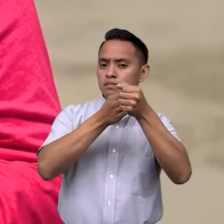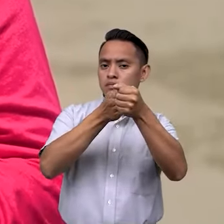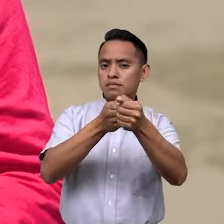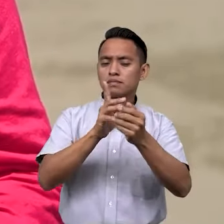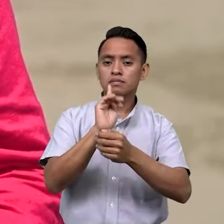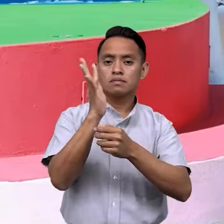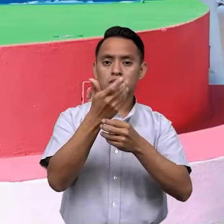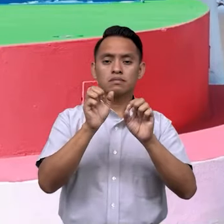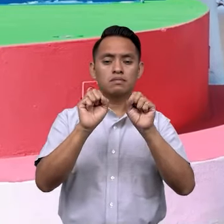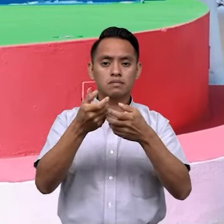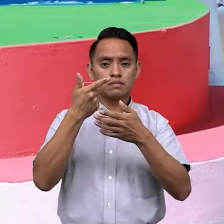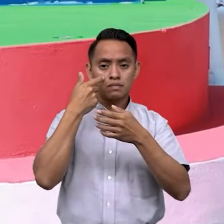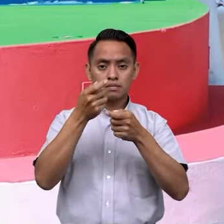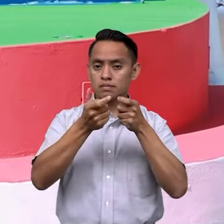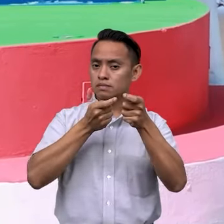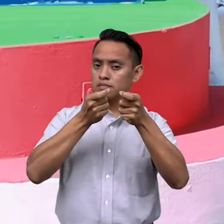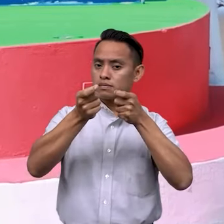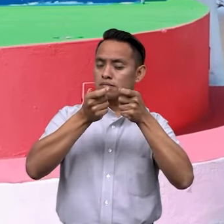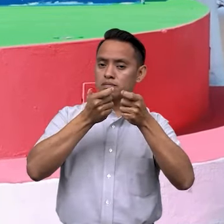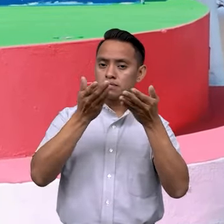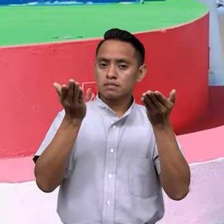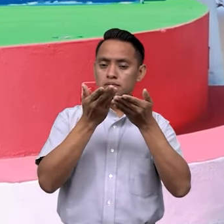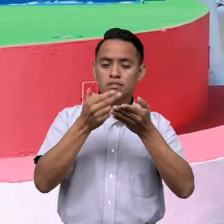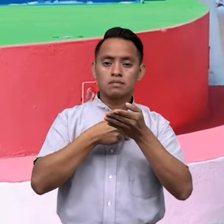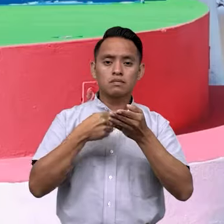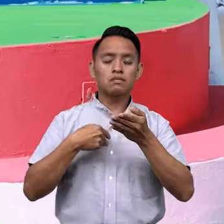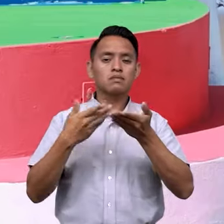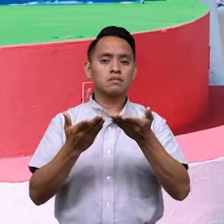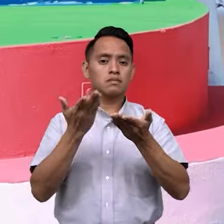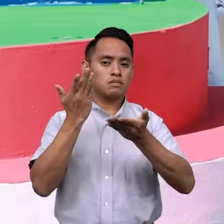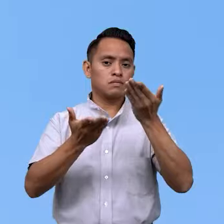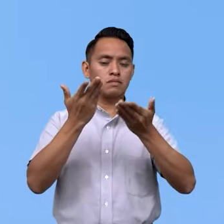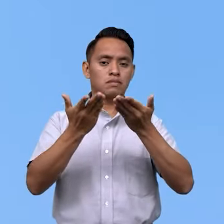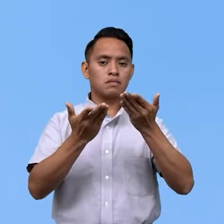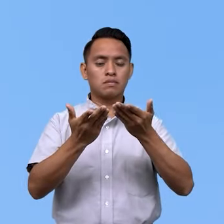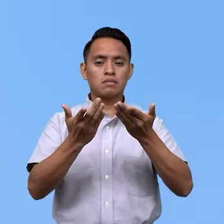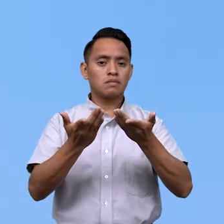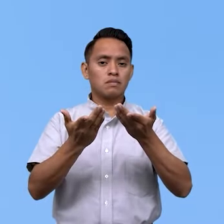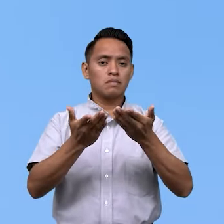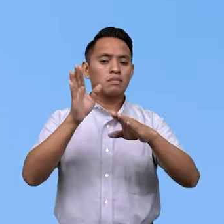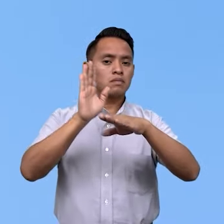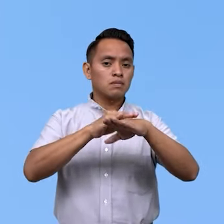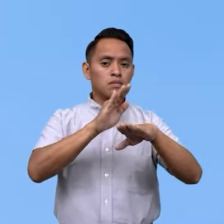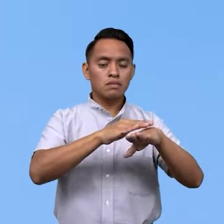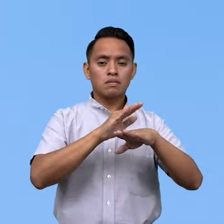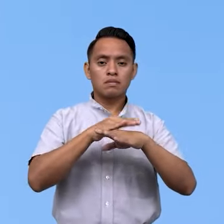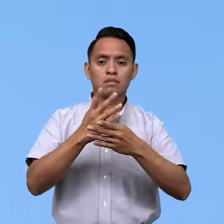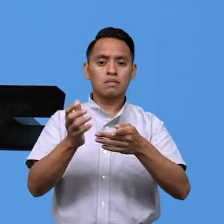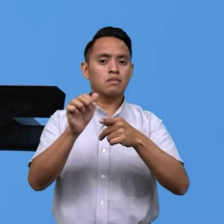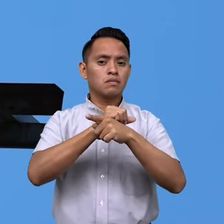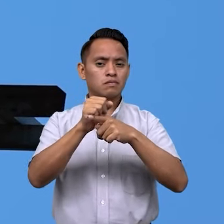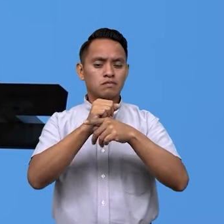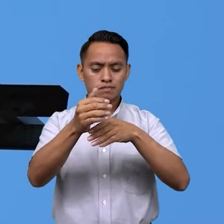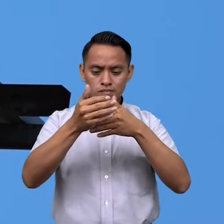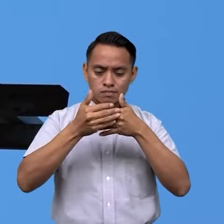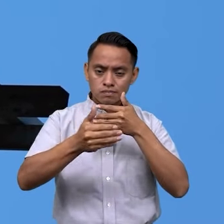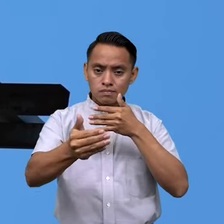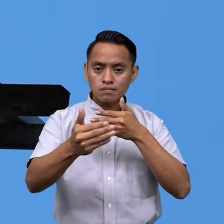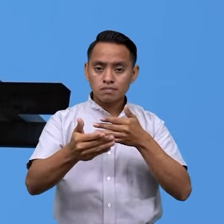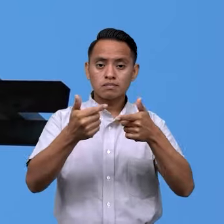que todos puedan tener el control de qué hacer en un momento de alguna emergencia. Eso es una preparación constante,